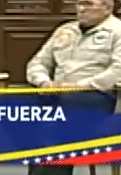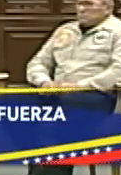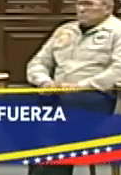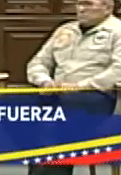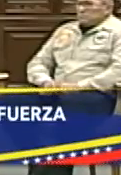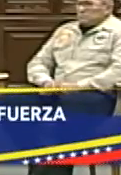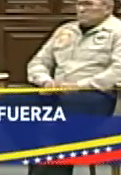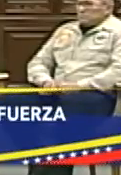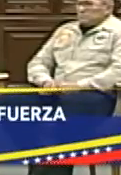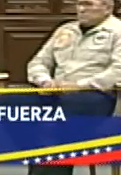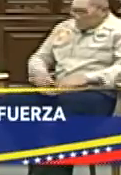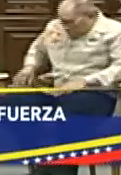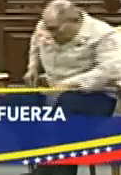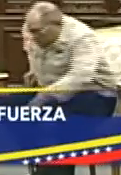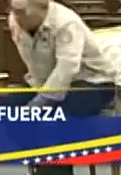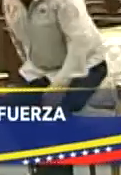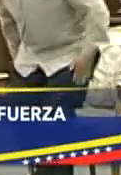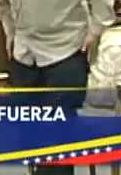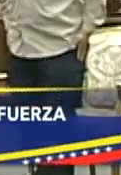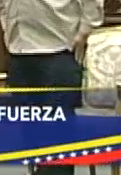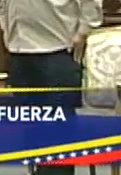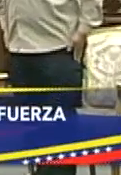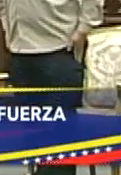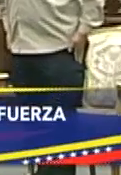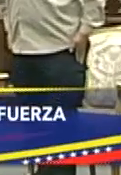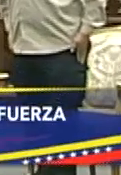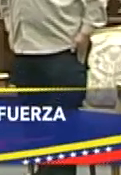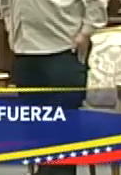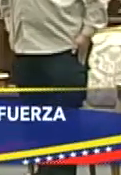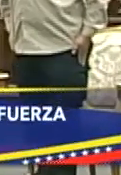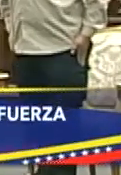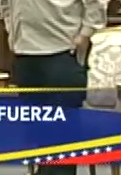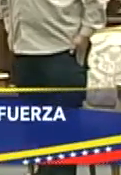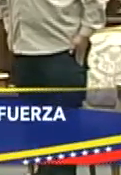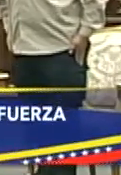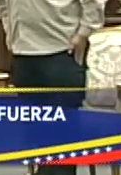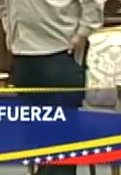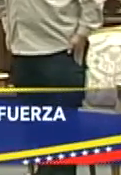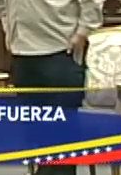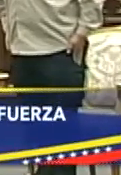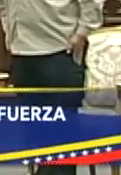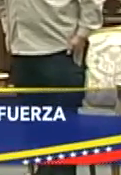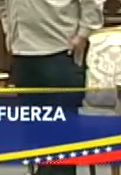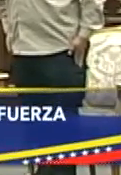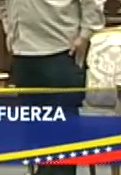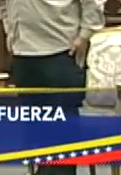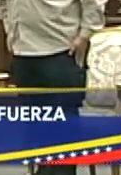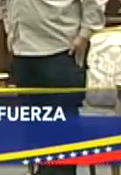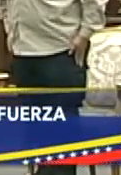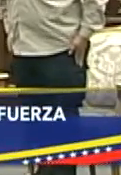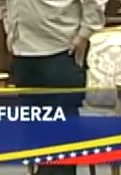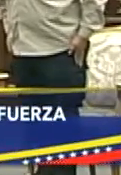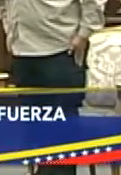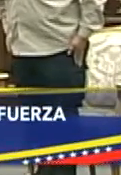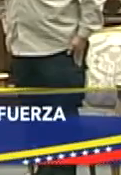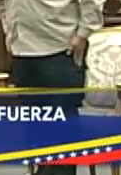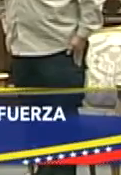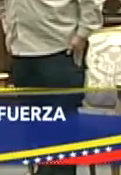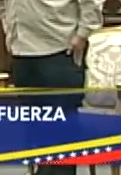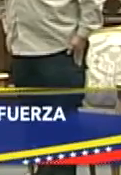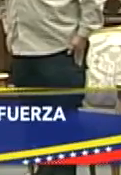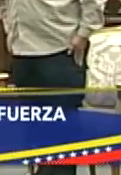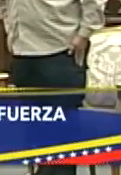querido mayor general Carlos Alfredo Pérez Ampueda, edecán del comandante Chávez,